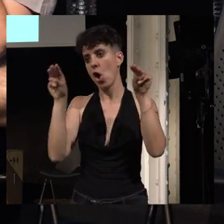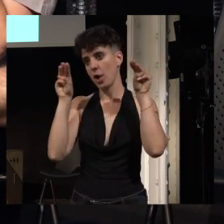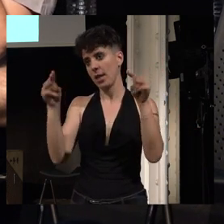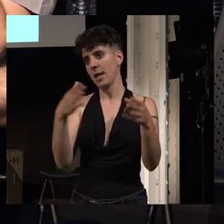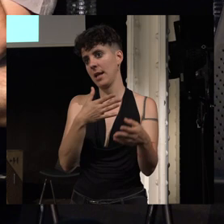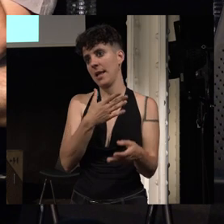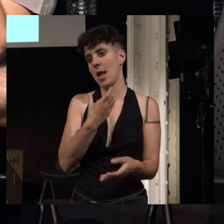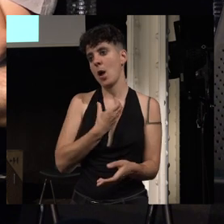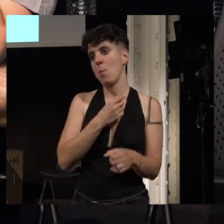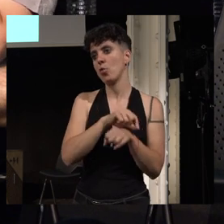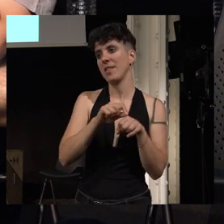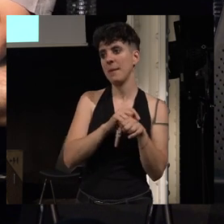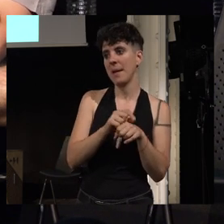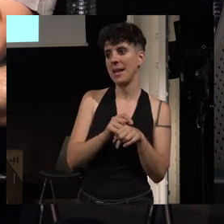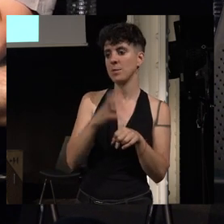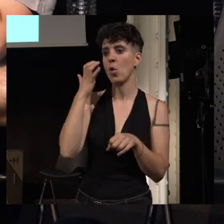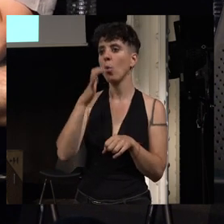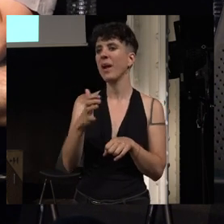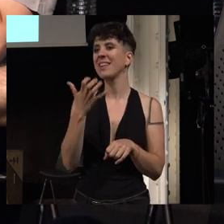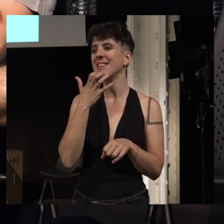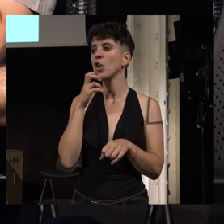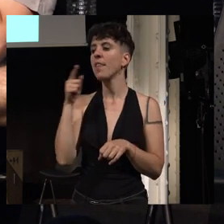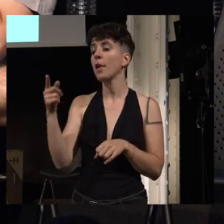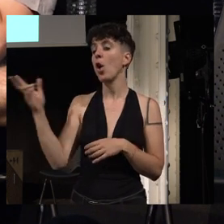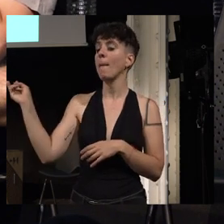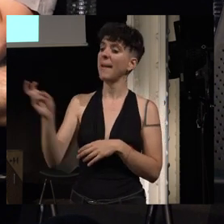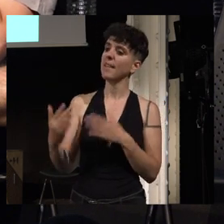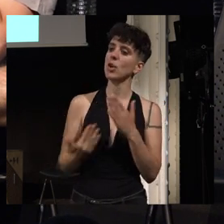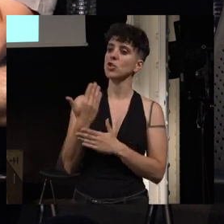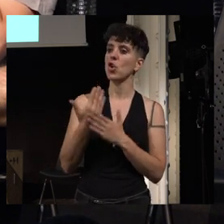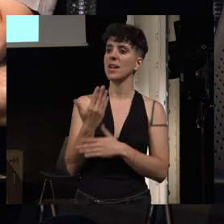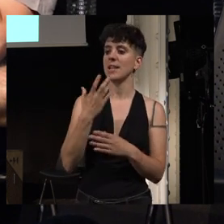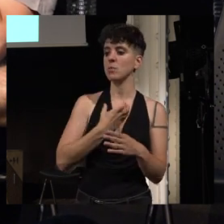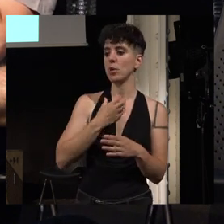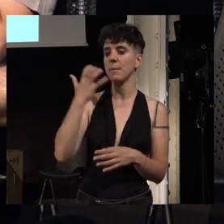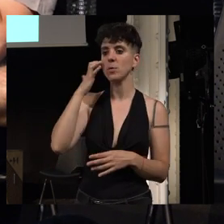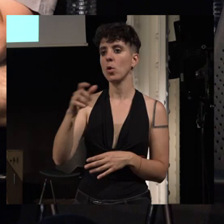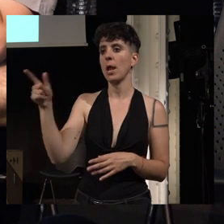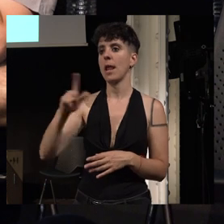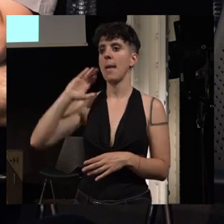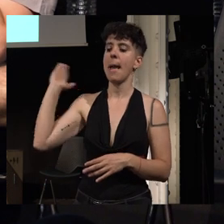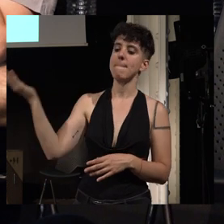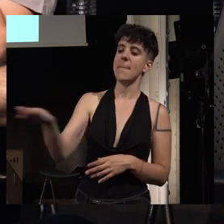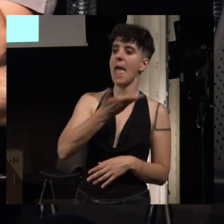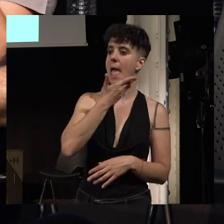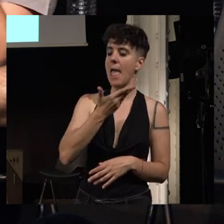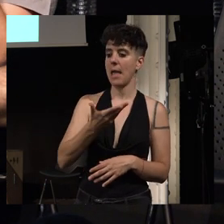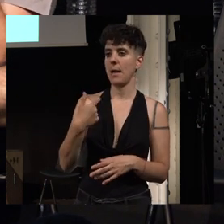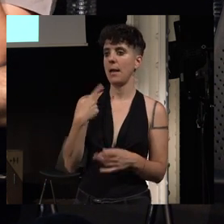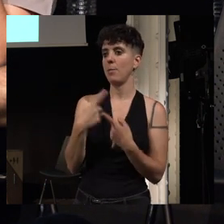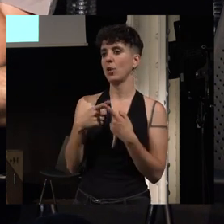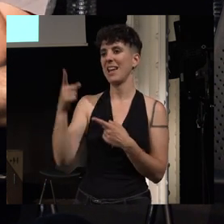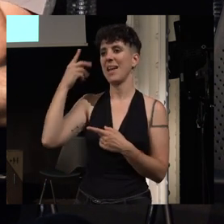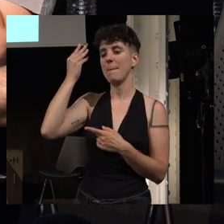decimos municipalismo queer, si yo a ese chico le llego a decir, vente una jornada del municipalismo queer, me hubiese partido la cara porque seguramente hubiese pensado que le estaba